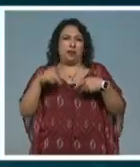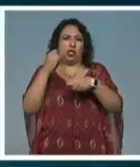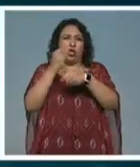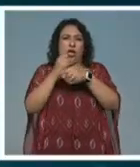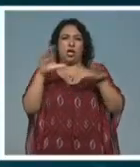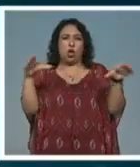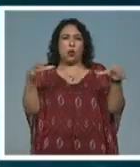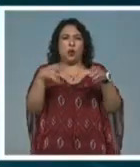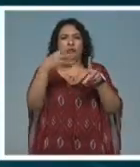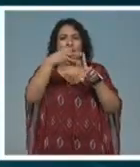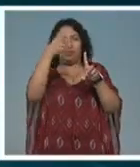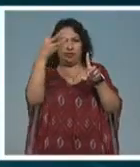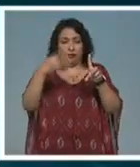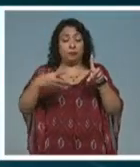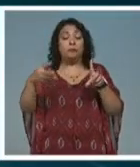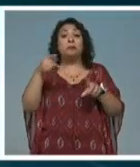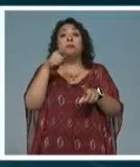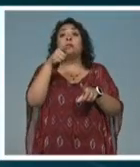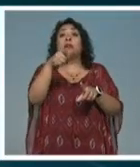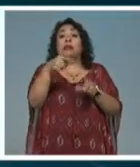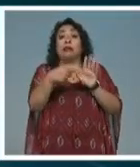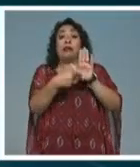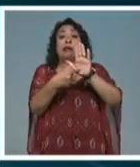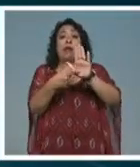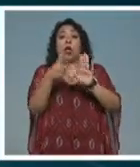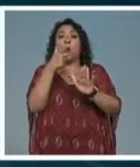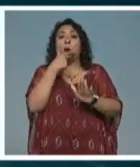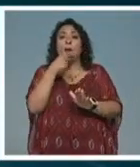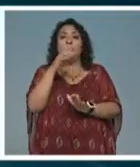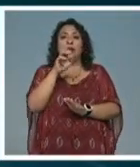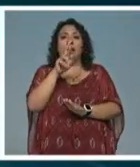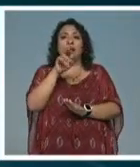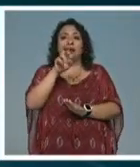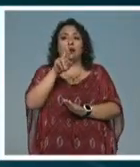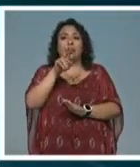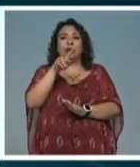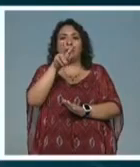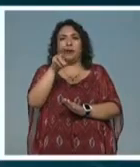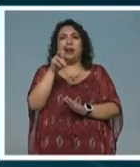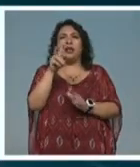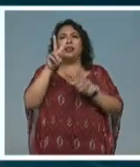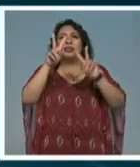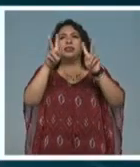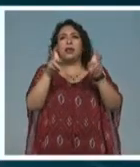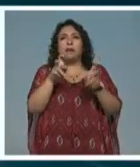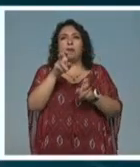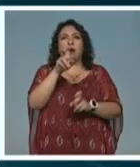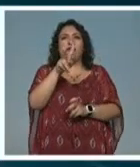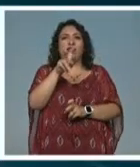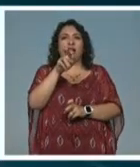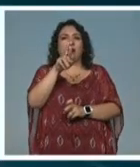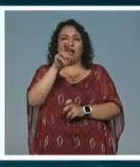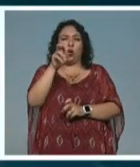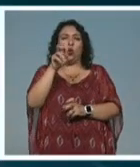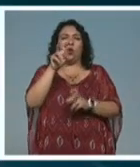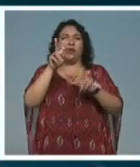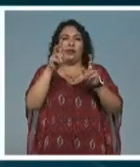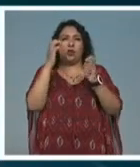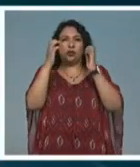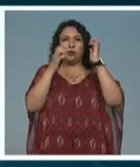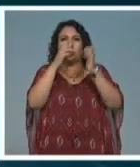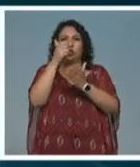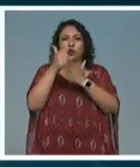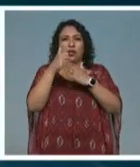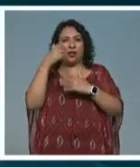comunidad LGBTQ+, es lo que mostrará Eric Rivera en Vernáculo, título de las exposiciones que tendrá en la ciudad de Querétaro,